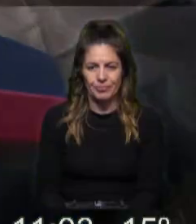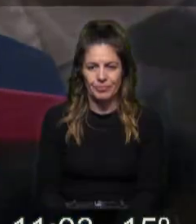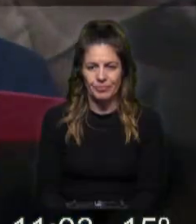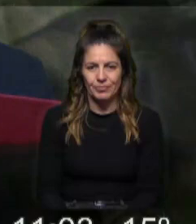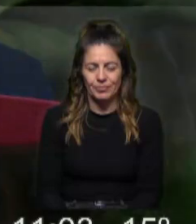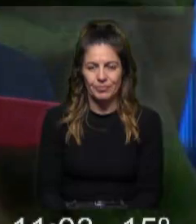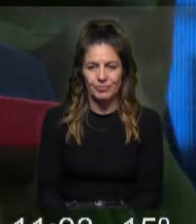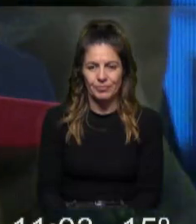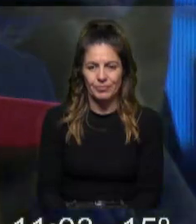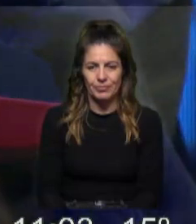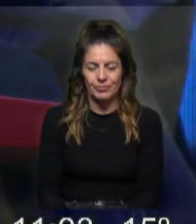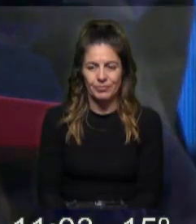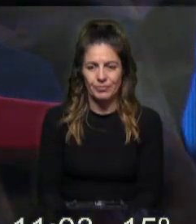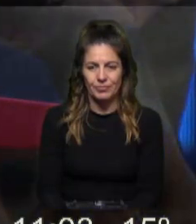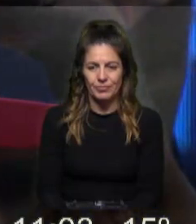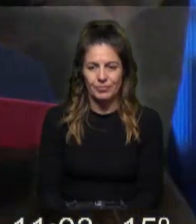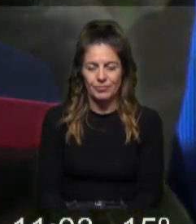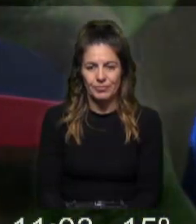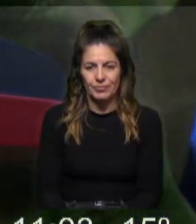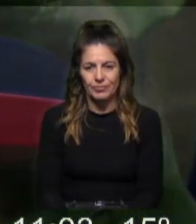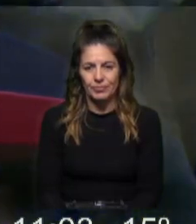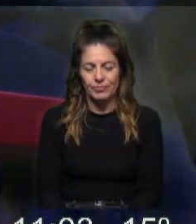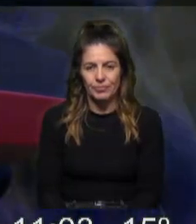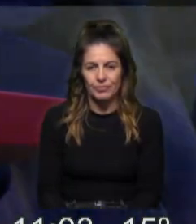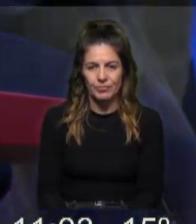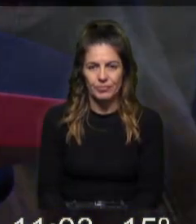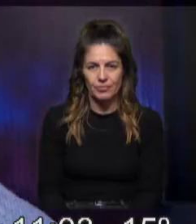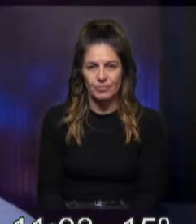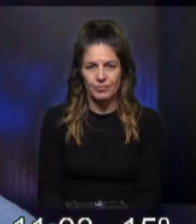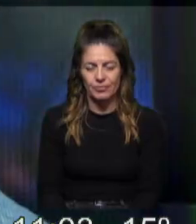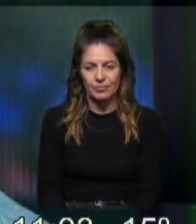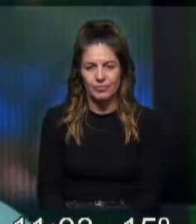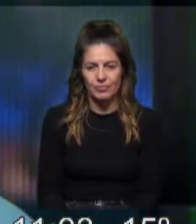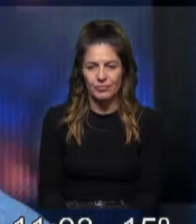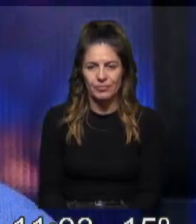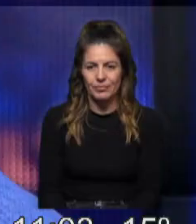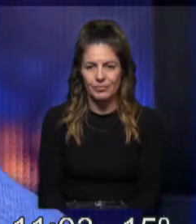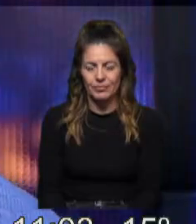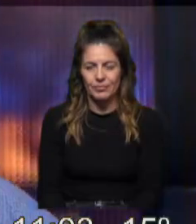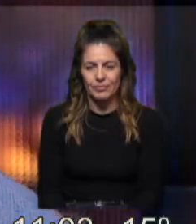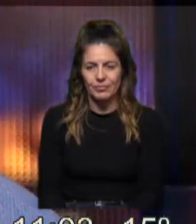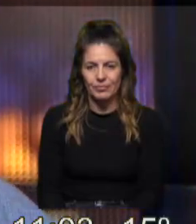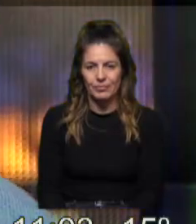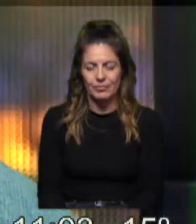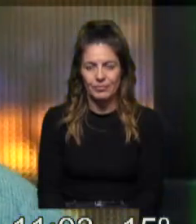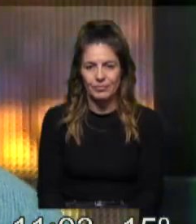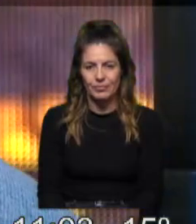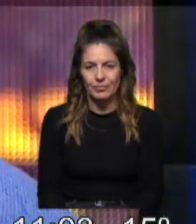Acabo de llegar, no soy un extraño.